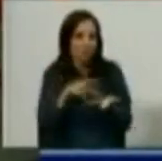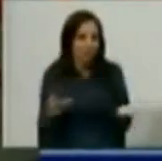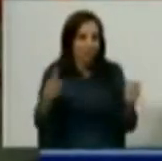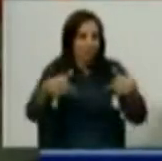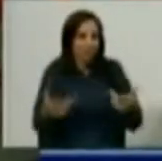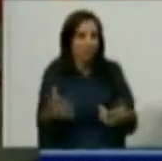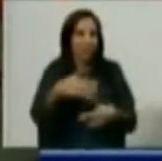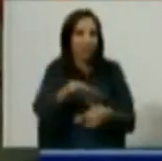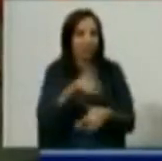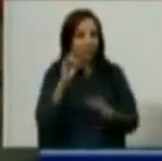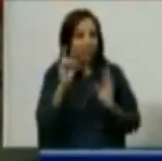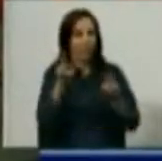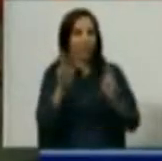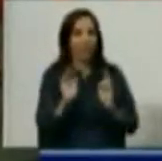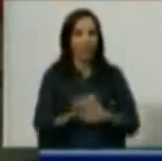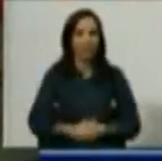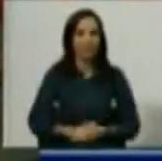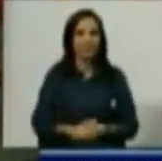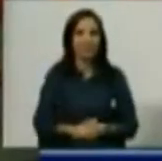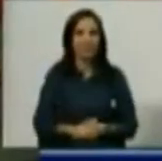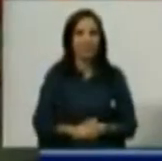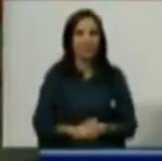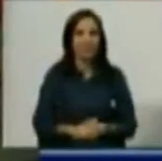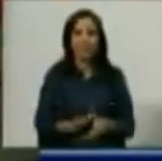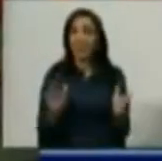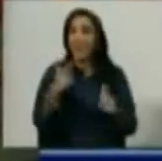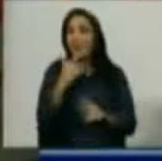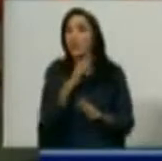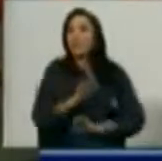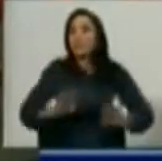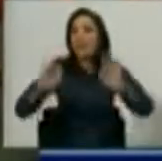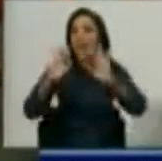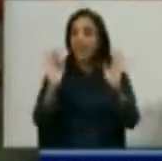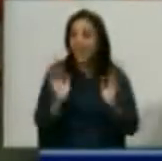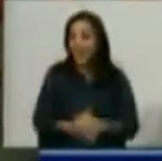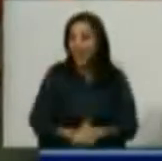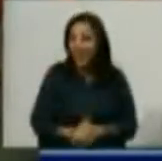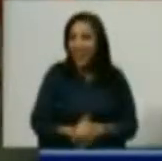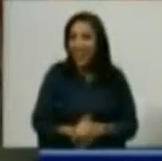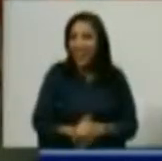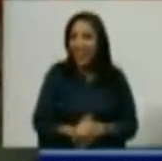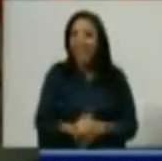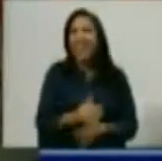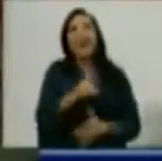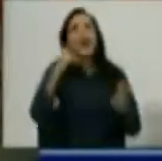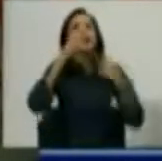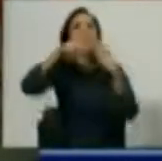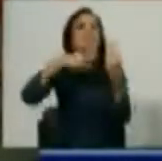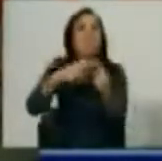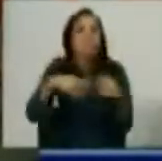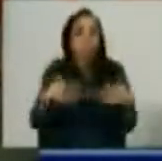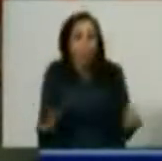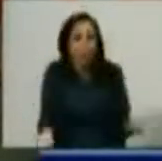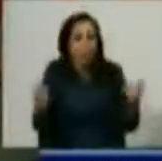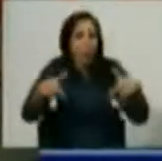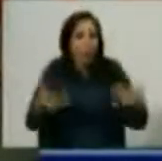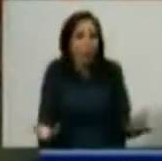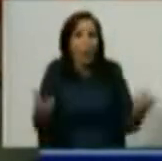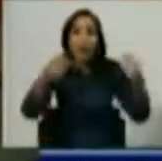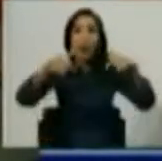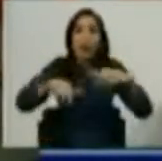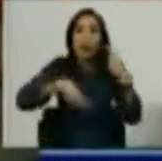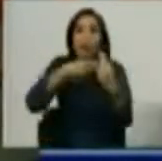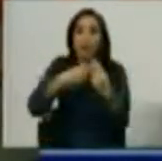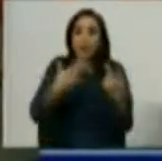estamos no voy a decir nada lo que sí vamos a poner la etiqueta de una vez Oye